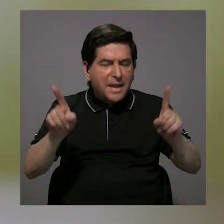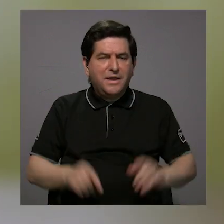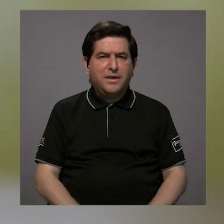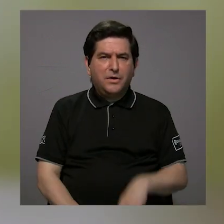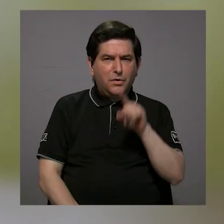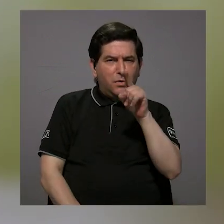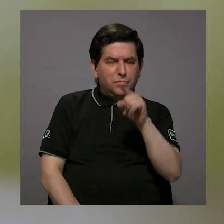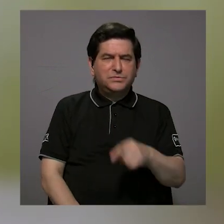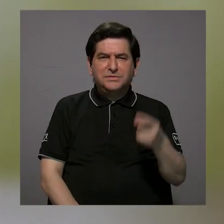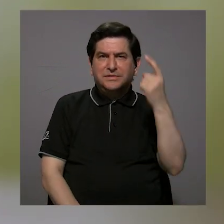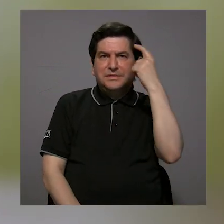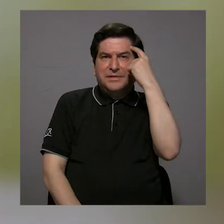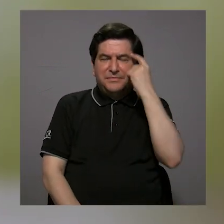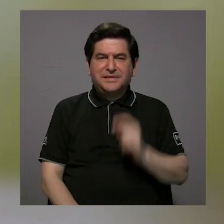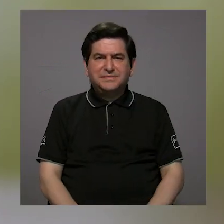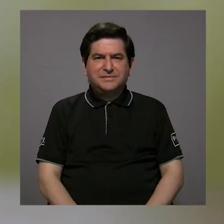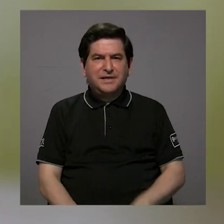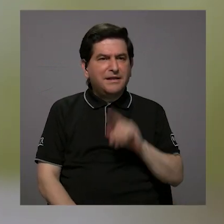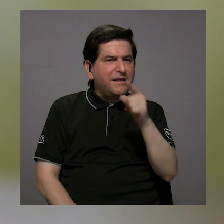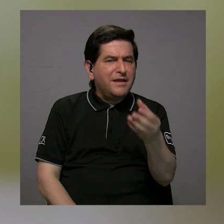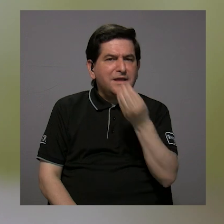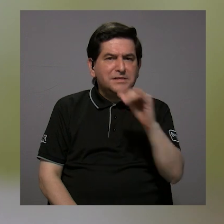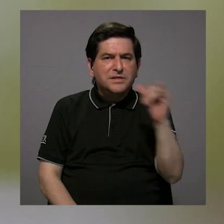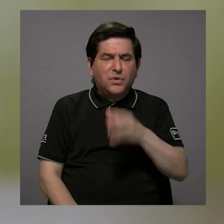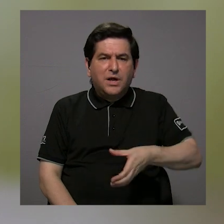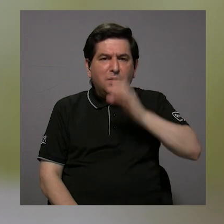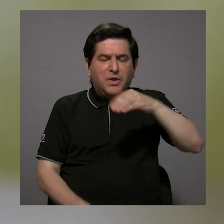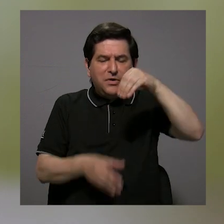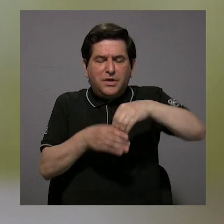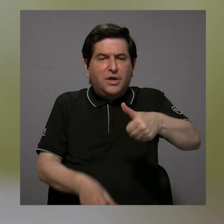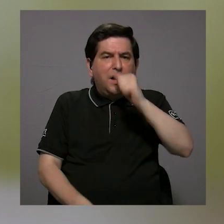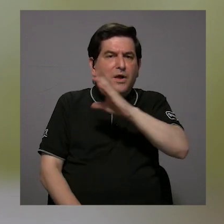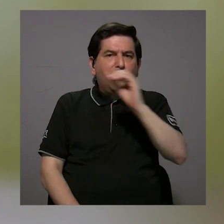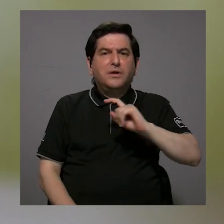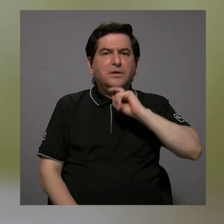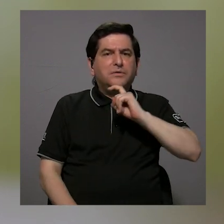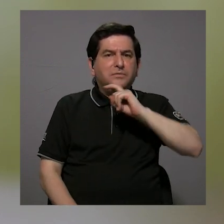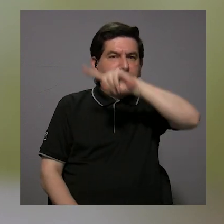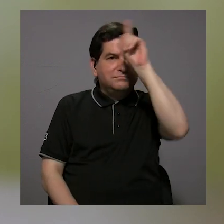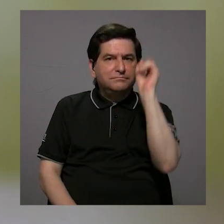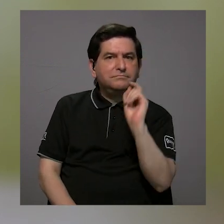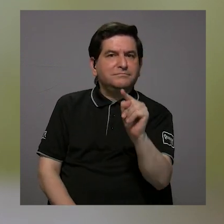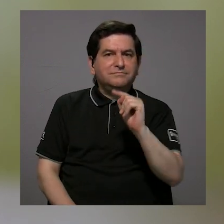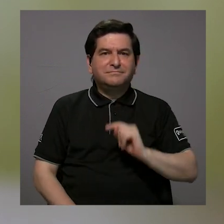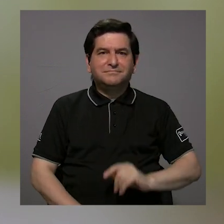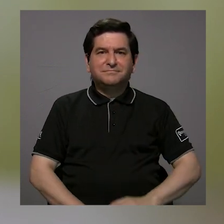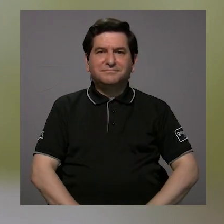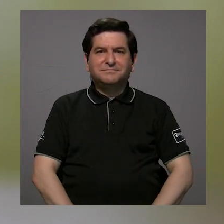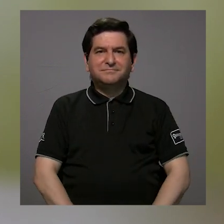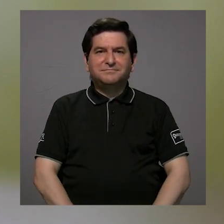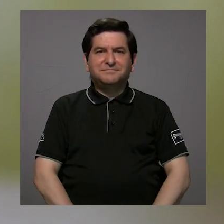Pero, ¿alguna vez ha considerado este alimento como una bebida hidratante?